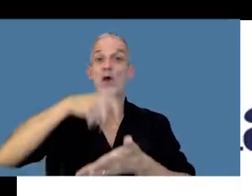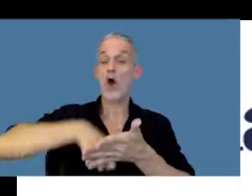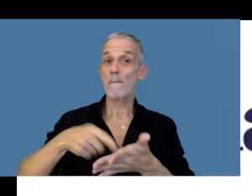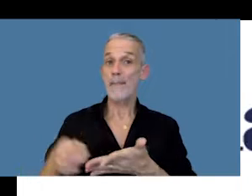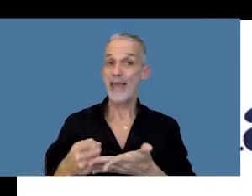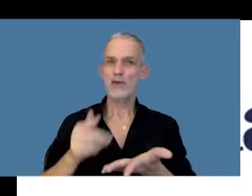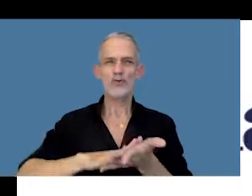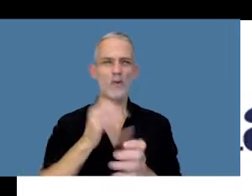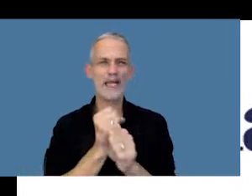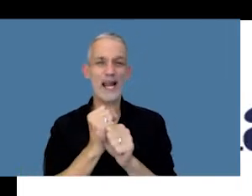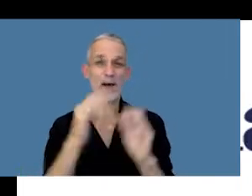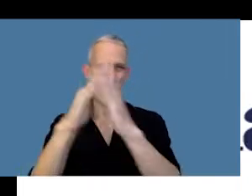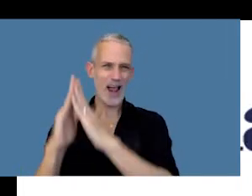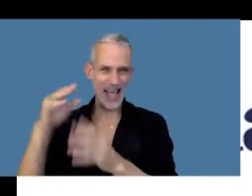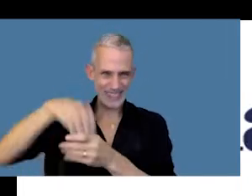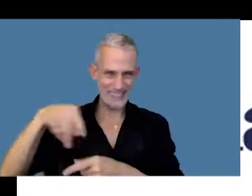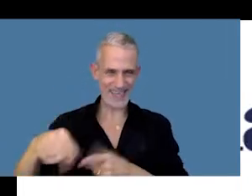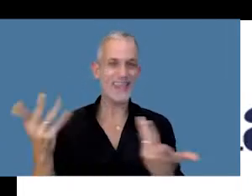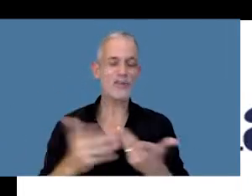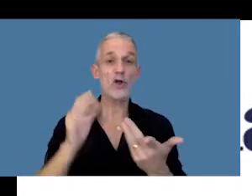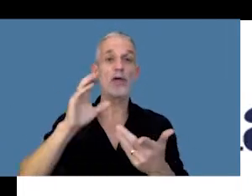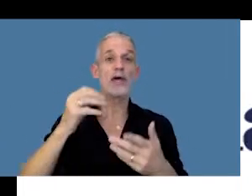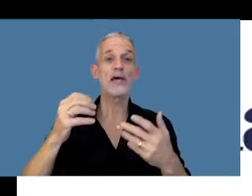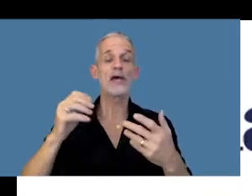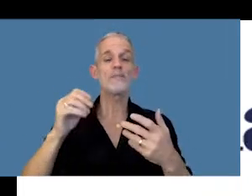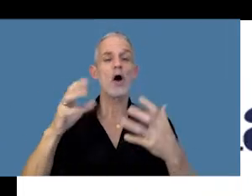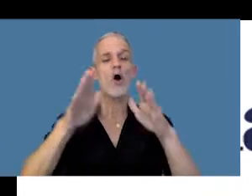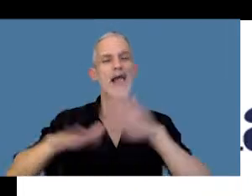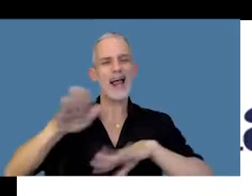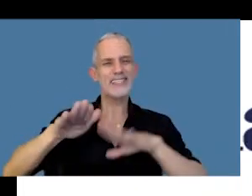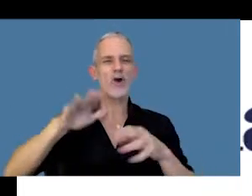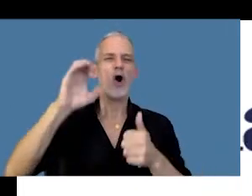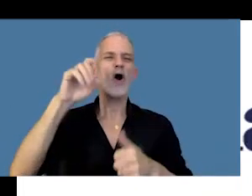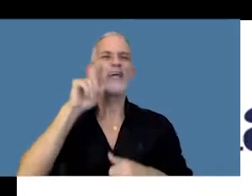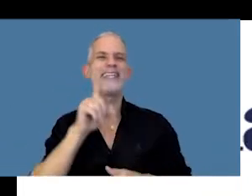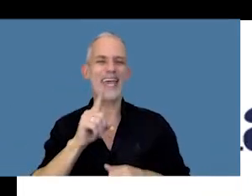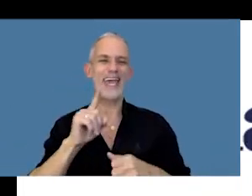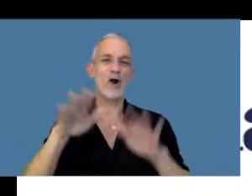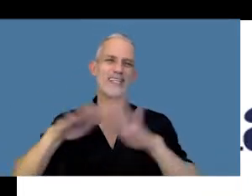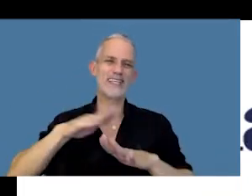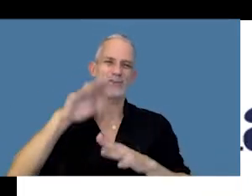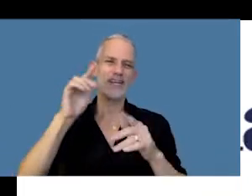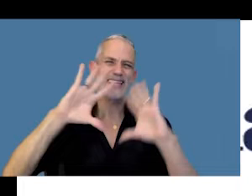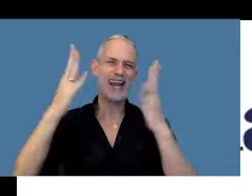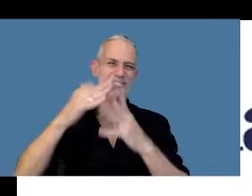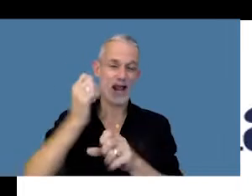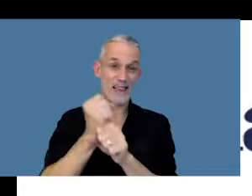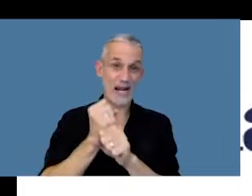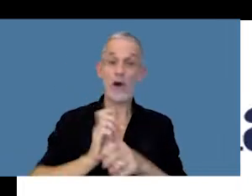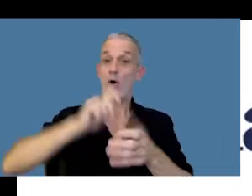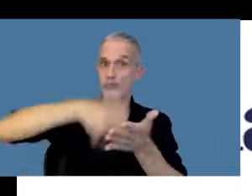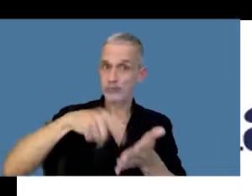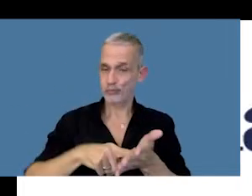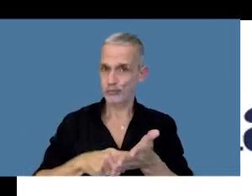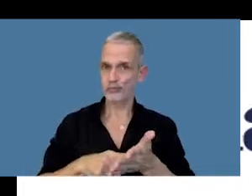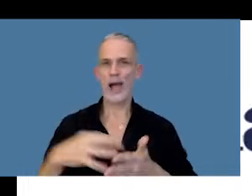sobre trabajo a domicilio de la Organización Internacional del Trabajo, que fuera ratificado por nuestro país el 31 de